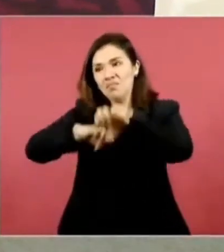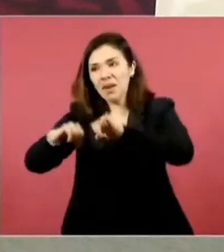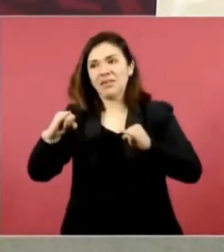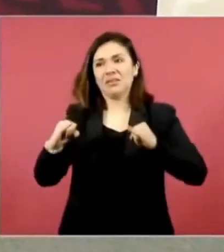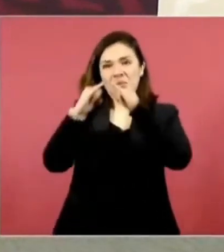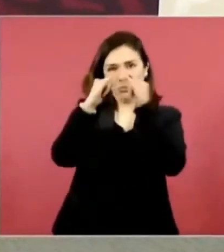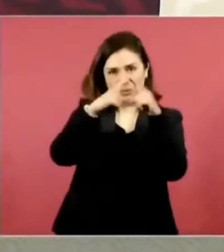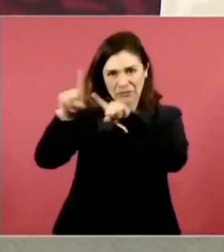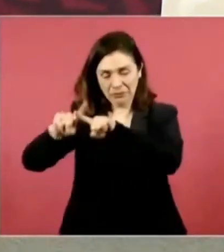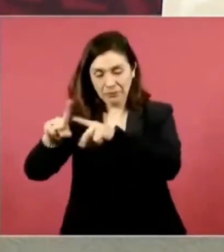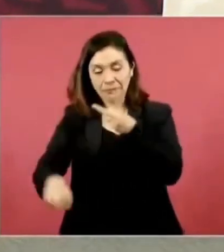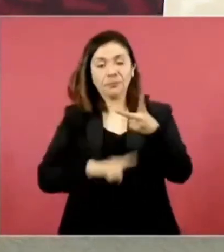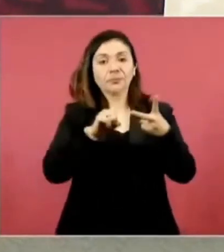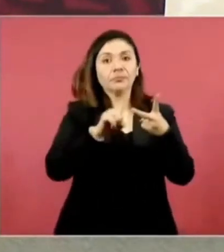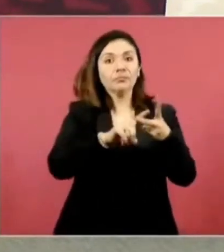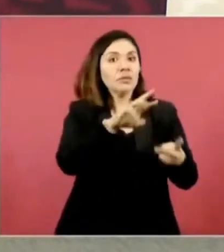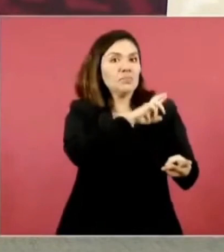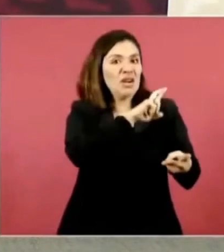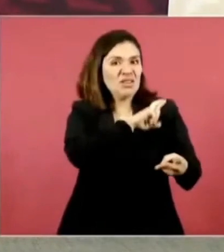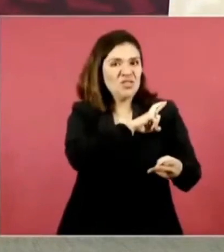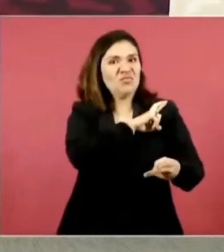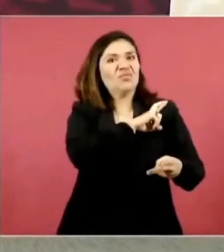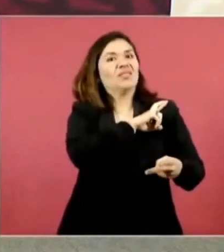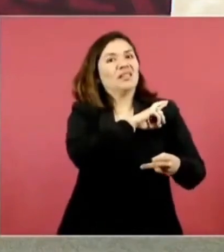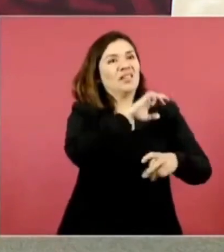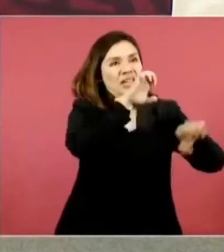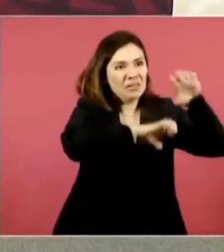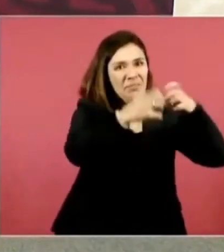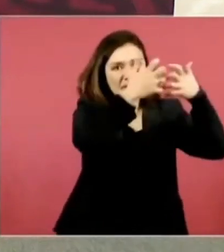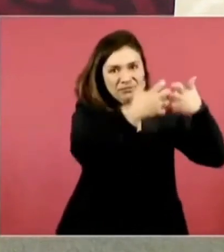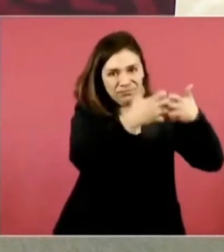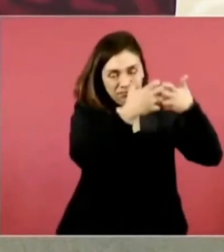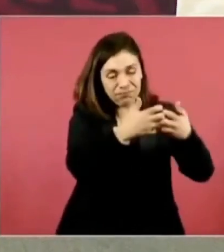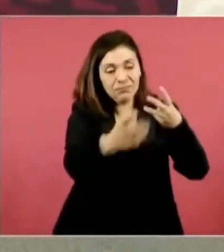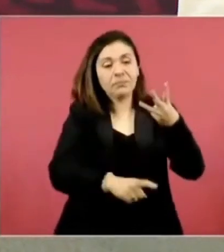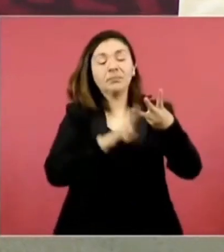el sector privado y el sector social.